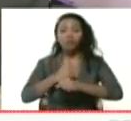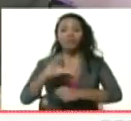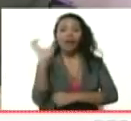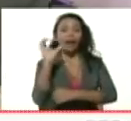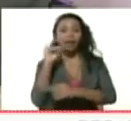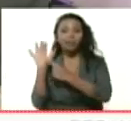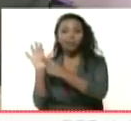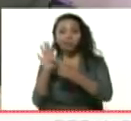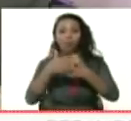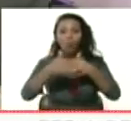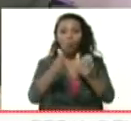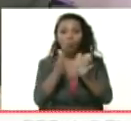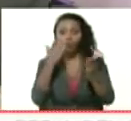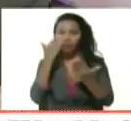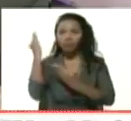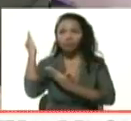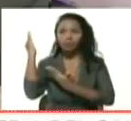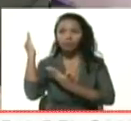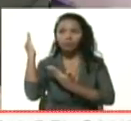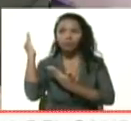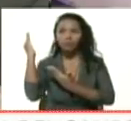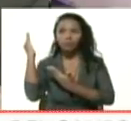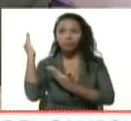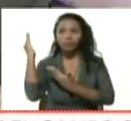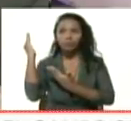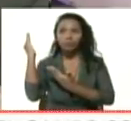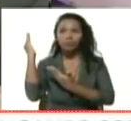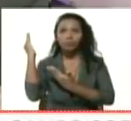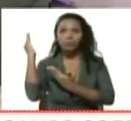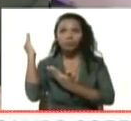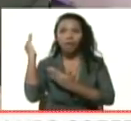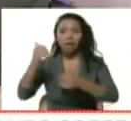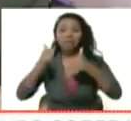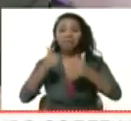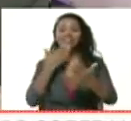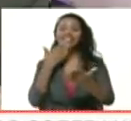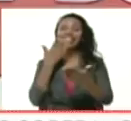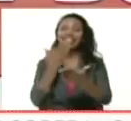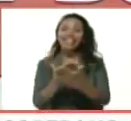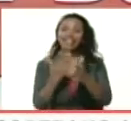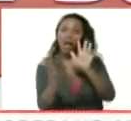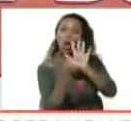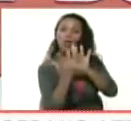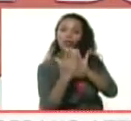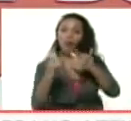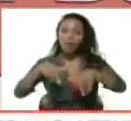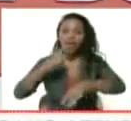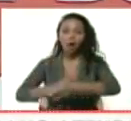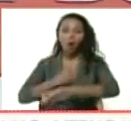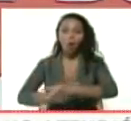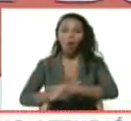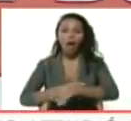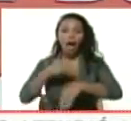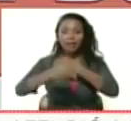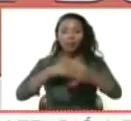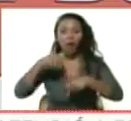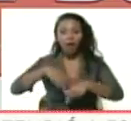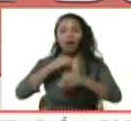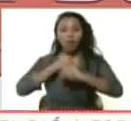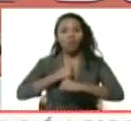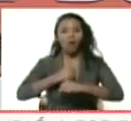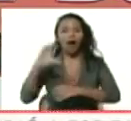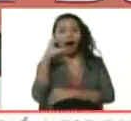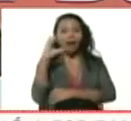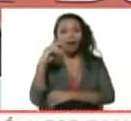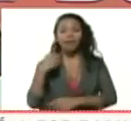amplía los detalles. Adelante, Graya, te escuchamos. Bien, muchísimas gracias por el contacto. A esta hora lo establecemos desde el Poliedro de Caracas